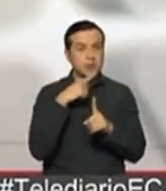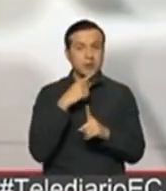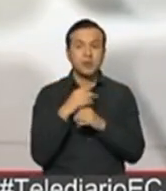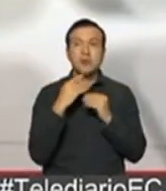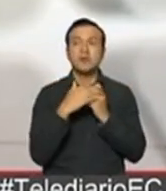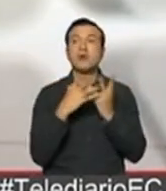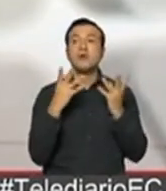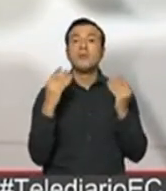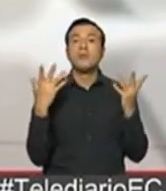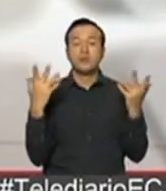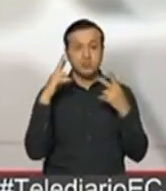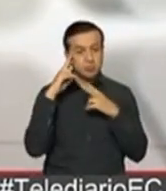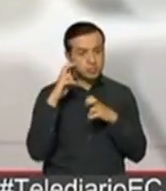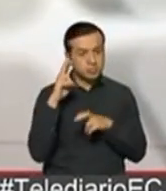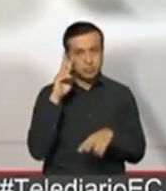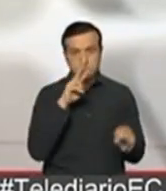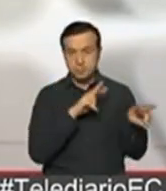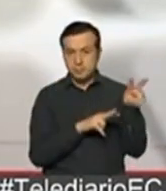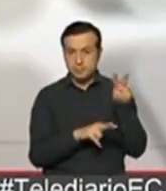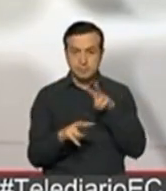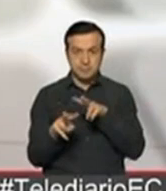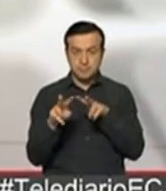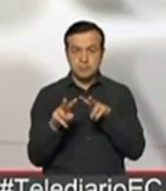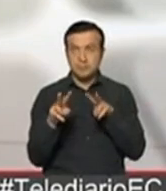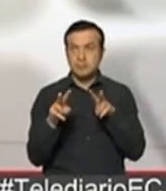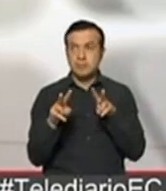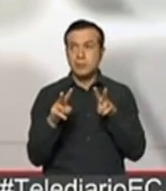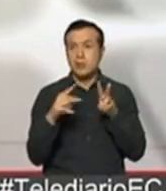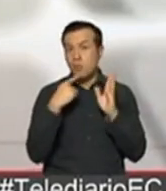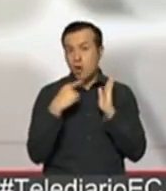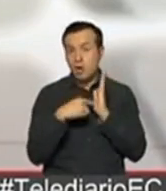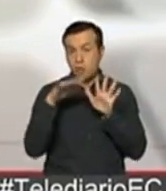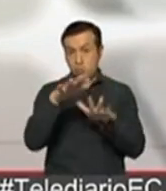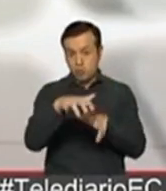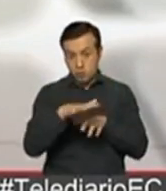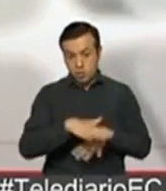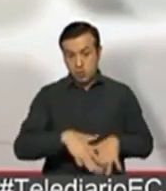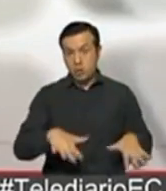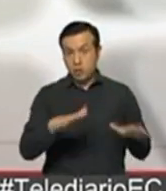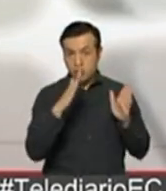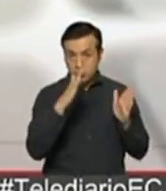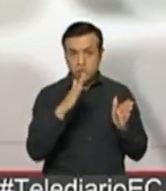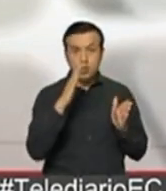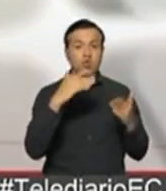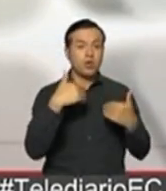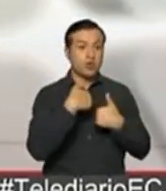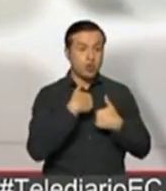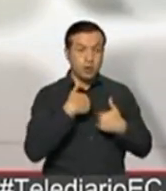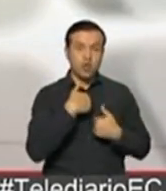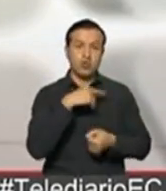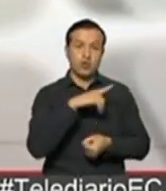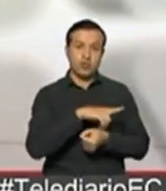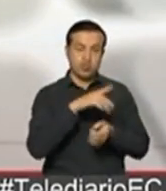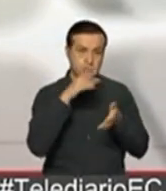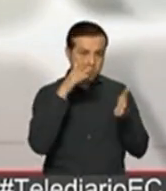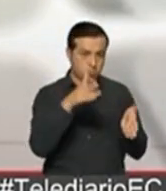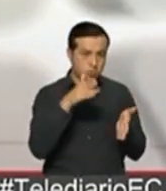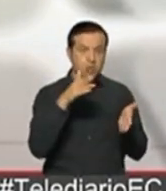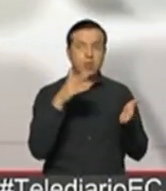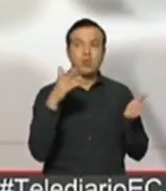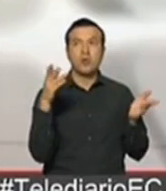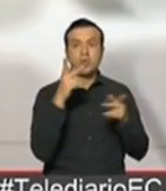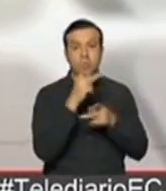mucha investigación en un área como la agrícola por ejemplo agrícola veterinaria ecológica